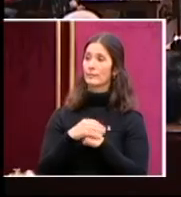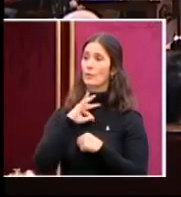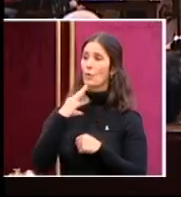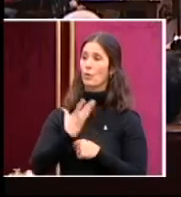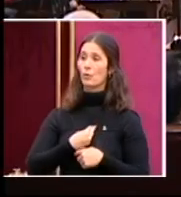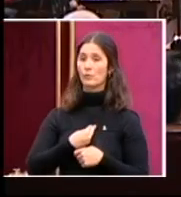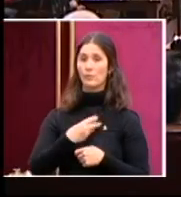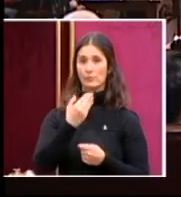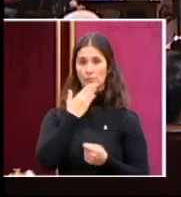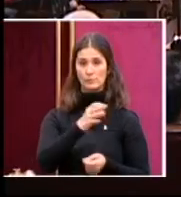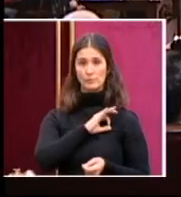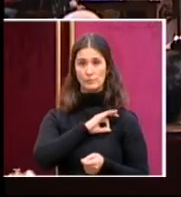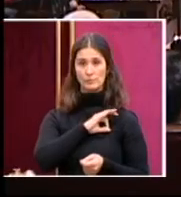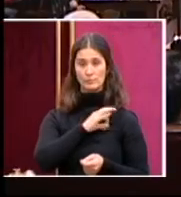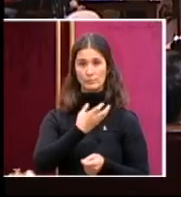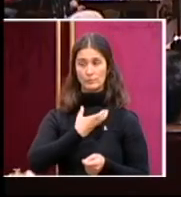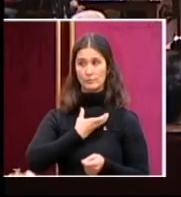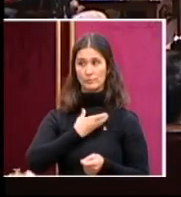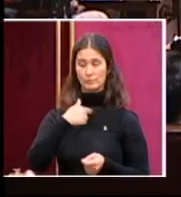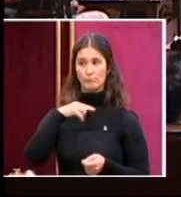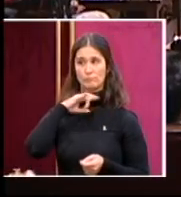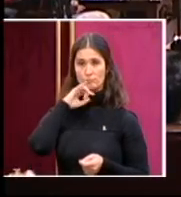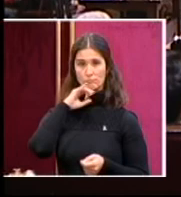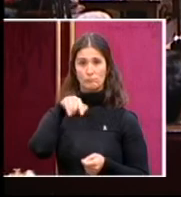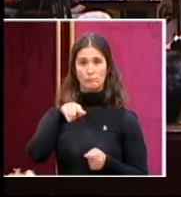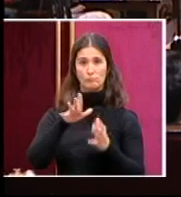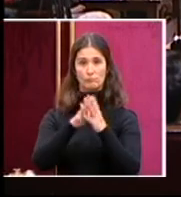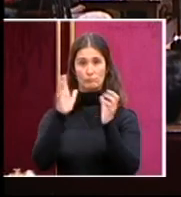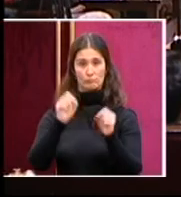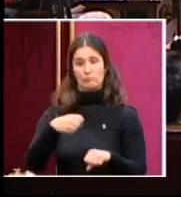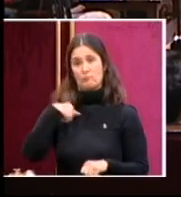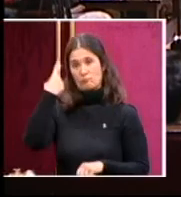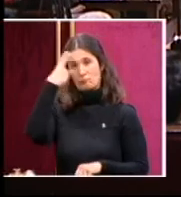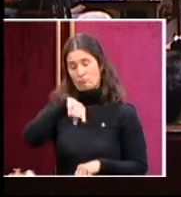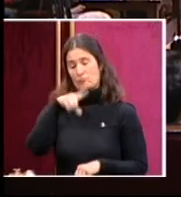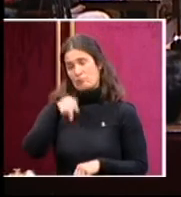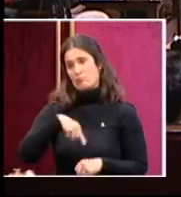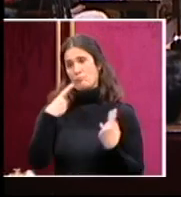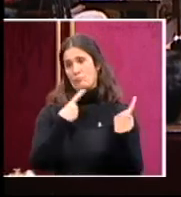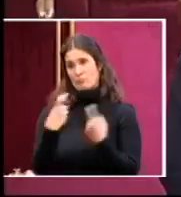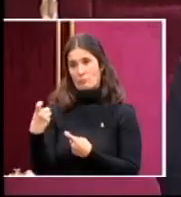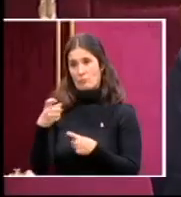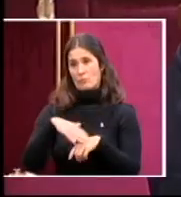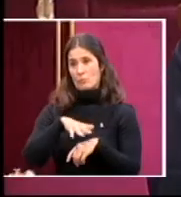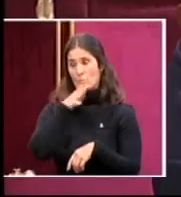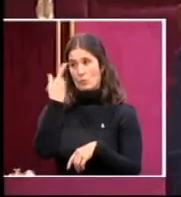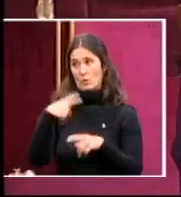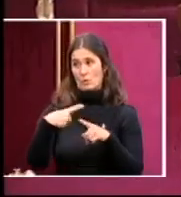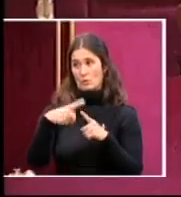gracias, señor alcalde. Nosotros, por supuesto, que nos alegramos de este pacto. Además, entendemos que es necesario, precisamente por una de las cosas que ha